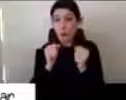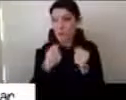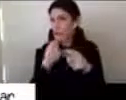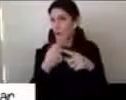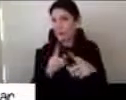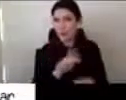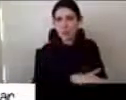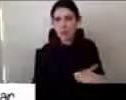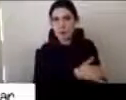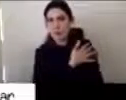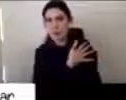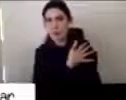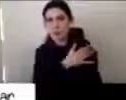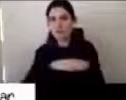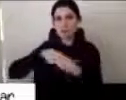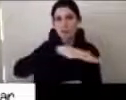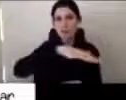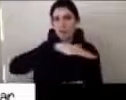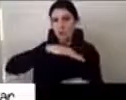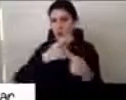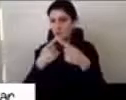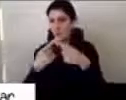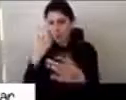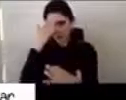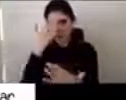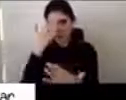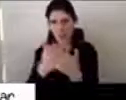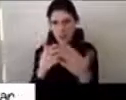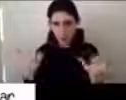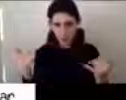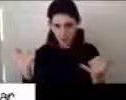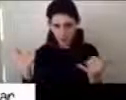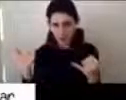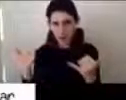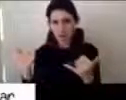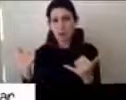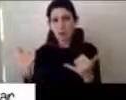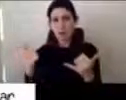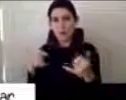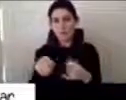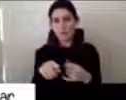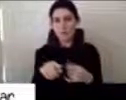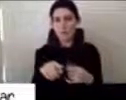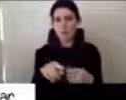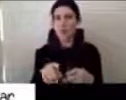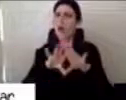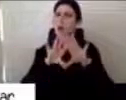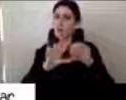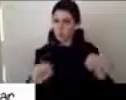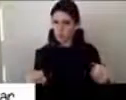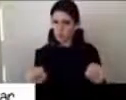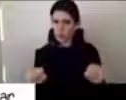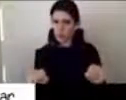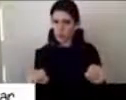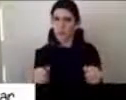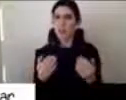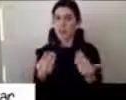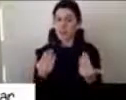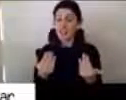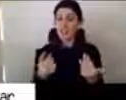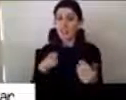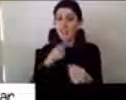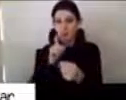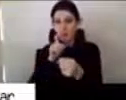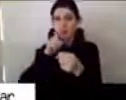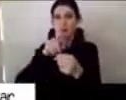a las diferentes situaciones a las que nos enfrentamos jugando. Es comprometido porque requiere de nuestra participación y